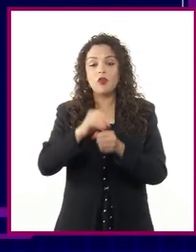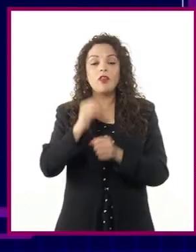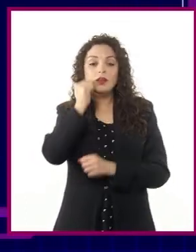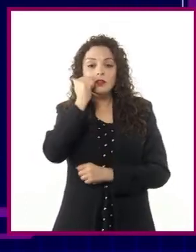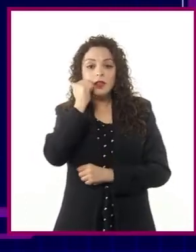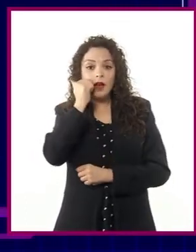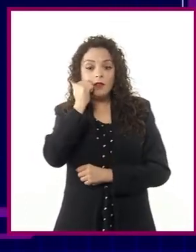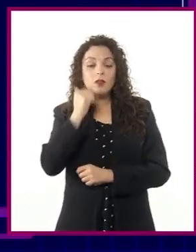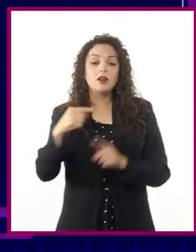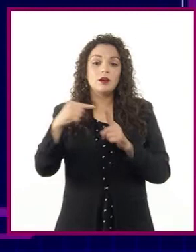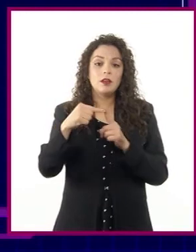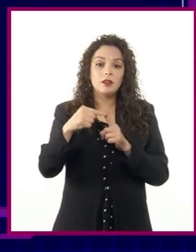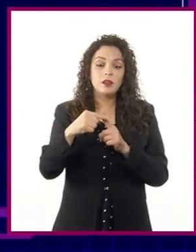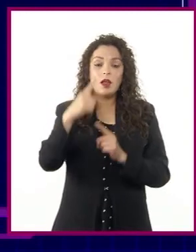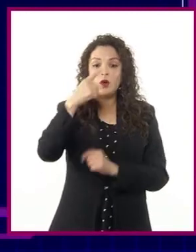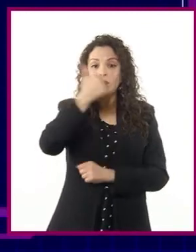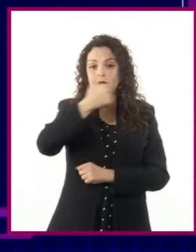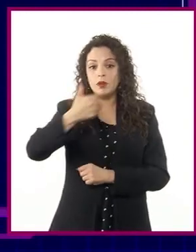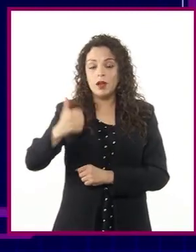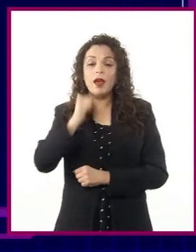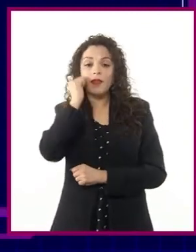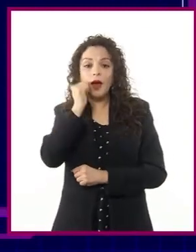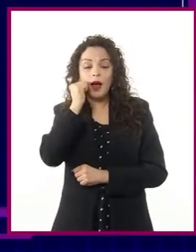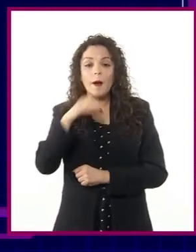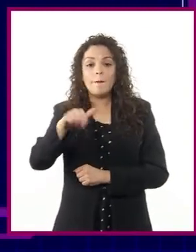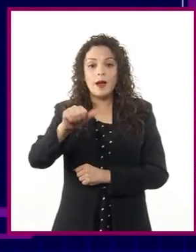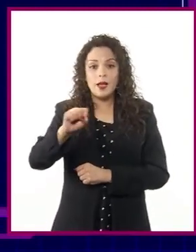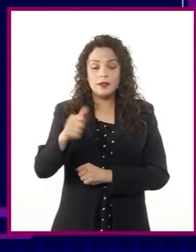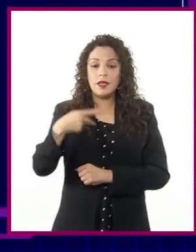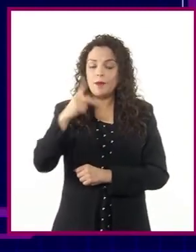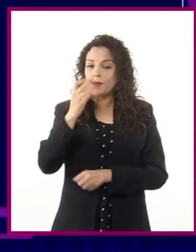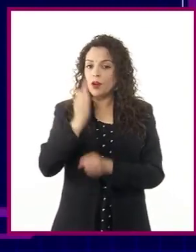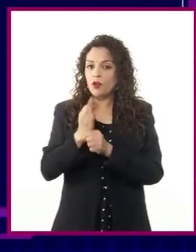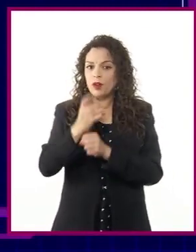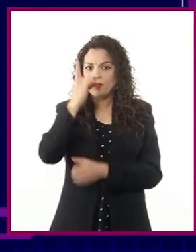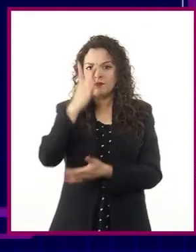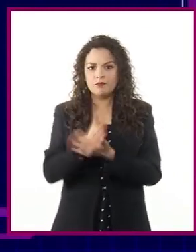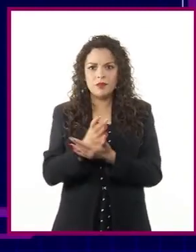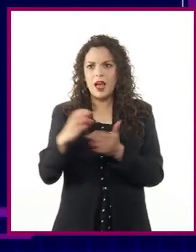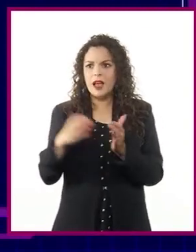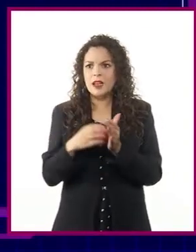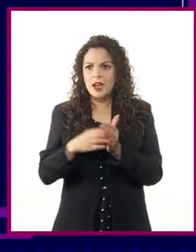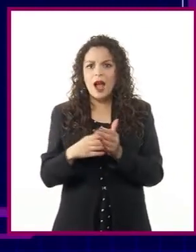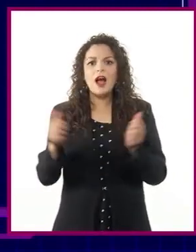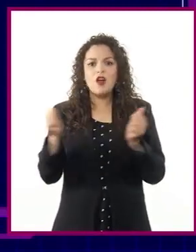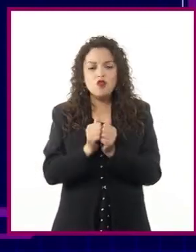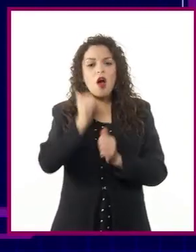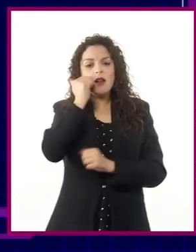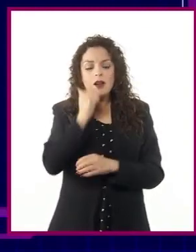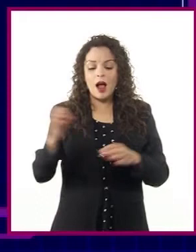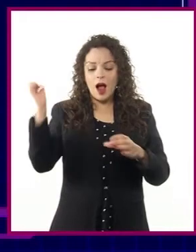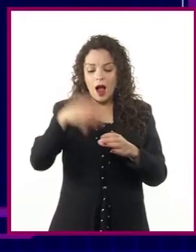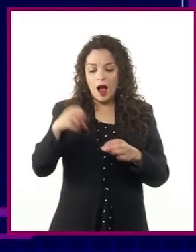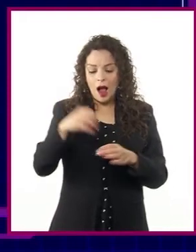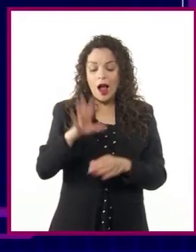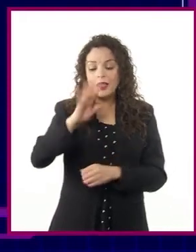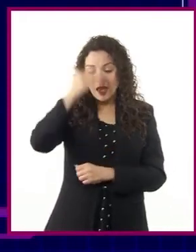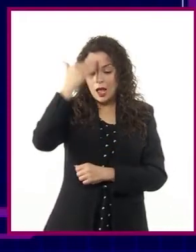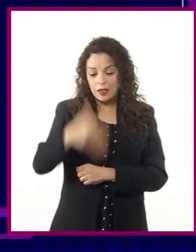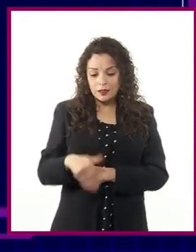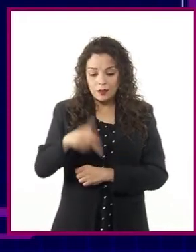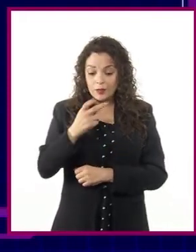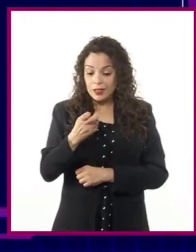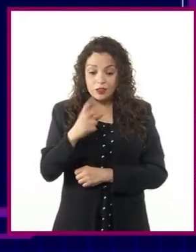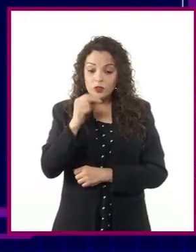dividirlo entre la masa de cada jabón. Pero solo tenemos la masa de la caja llena. lo cual no podemos usar para hacer